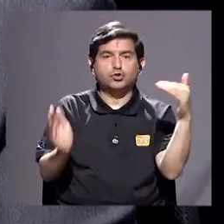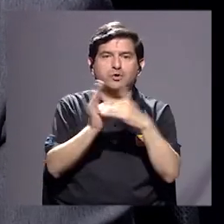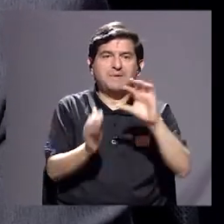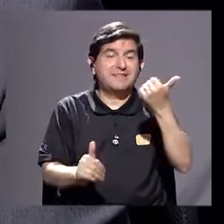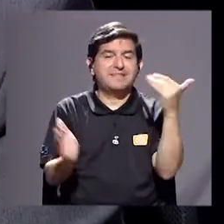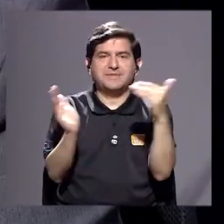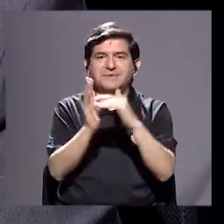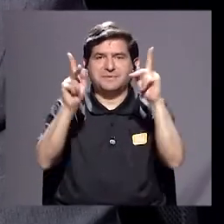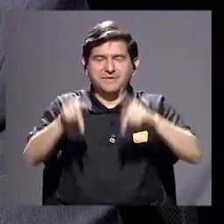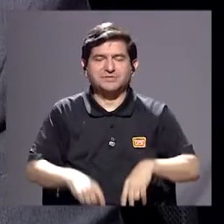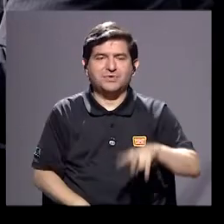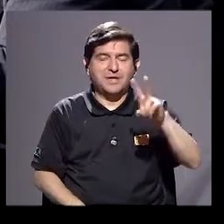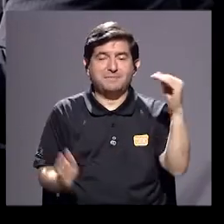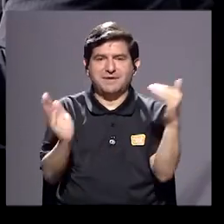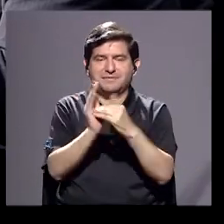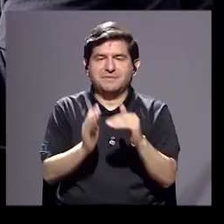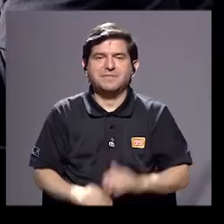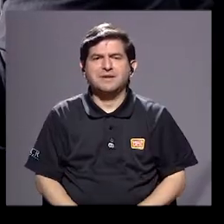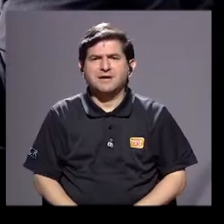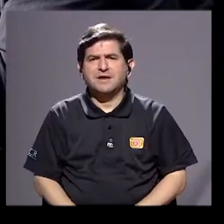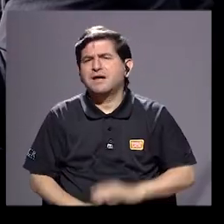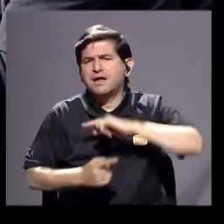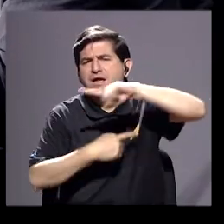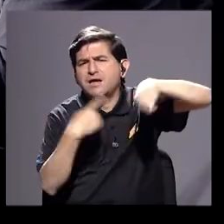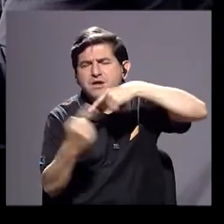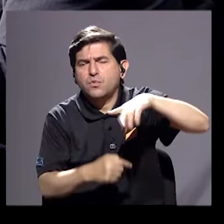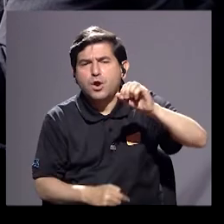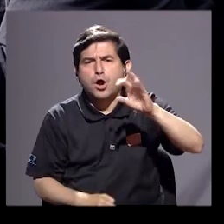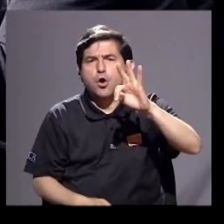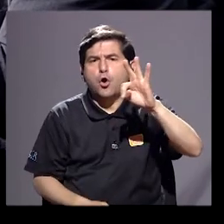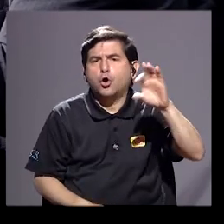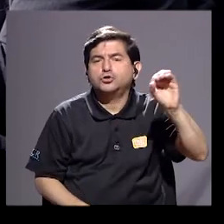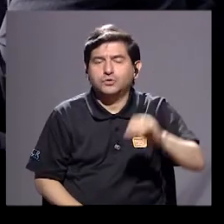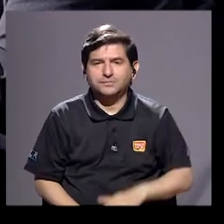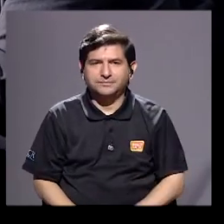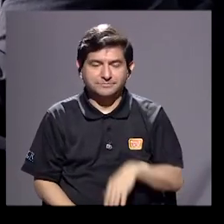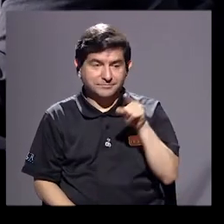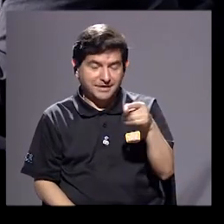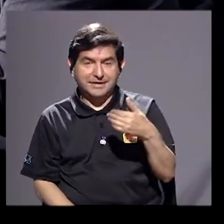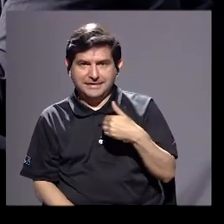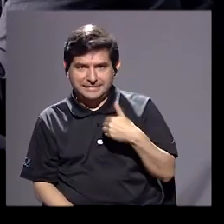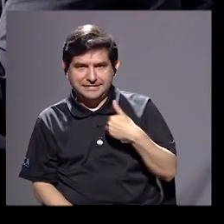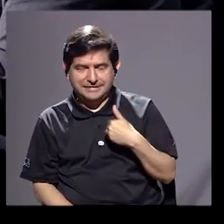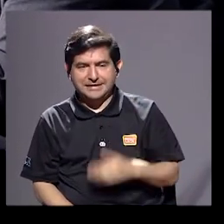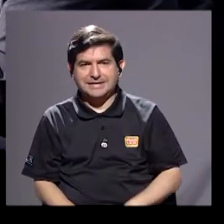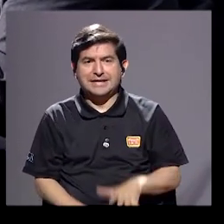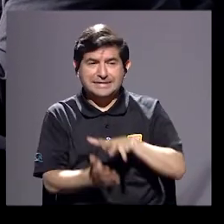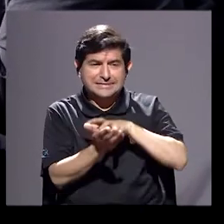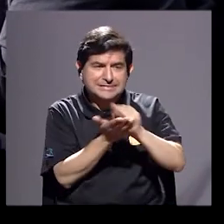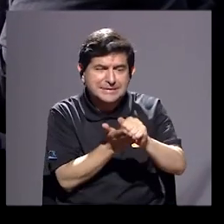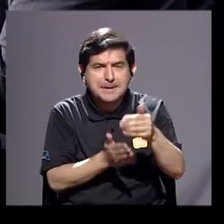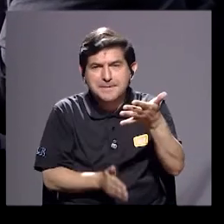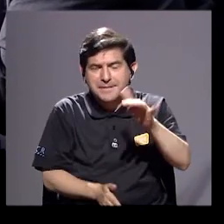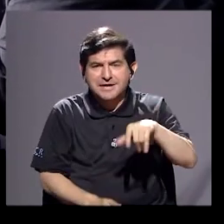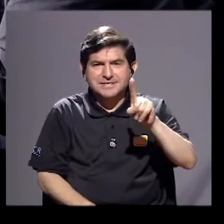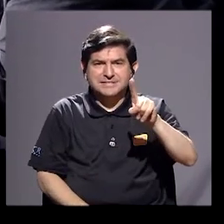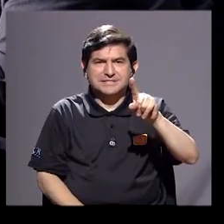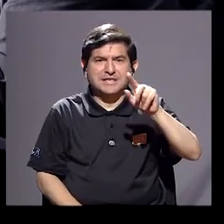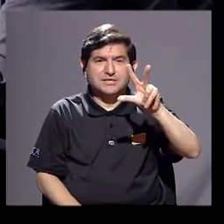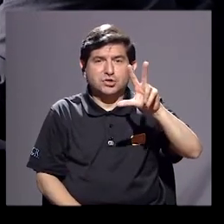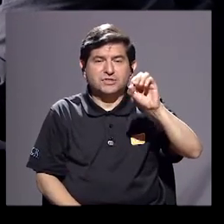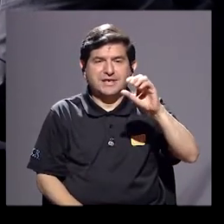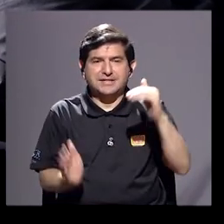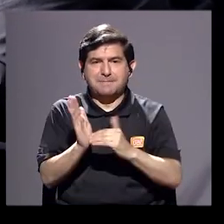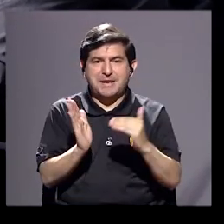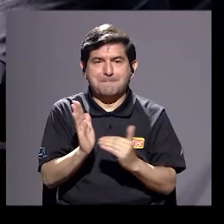20 mil personas anotadas el huracán otto por ejemplo tiene tiene un margen de daños de aproximadamente 130